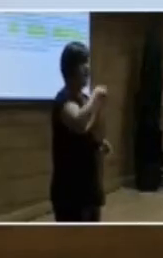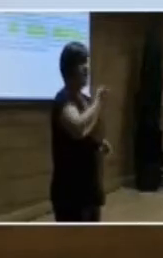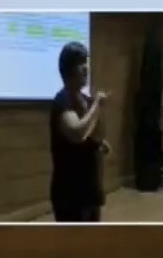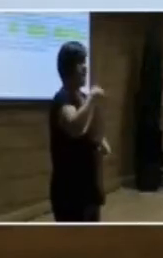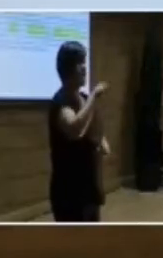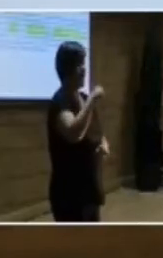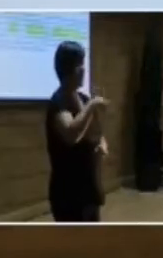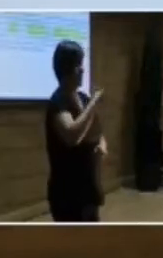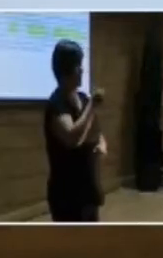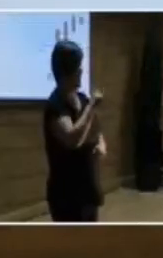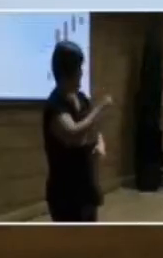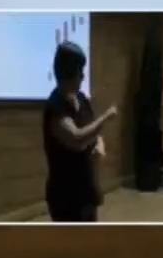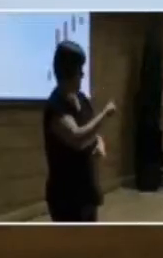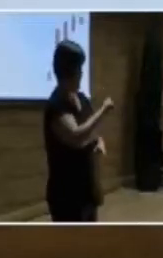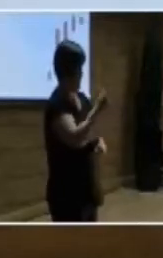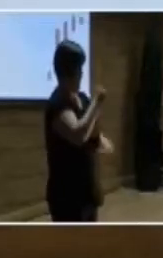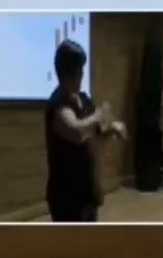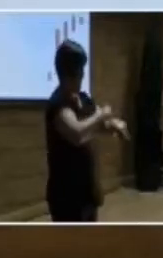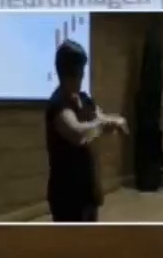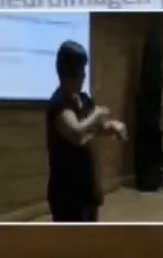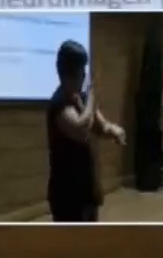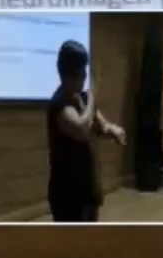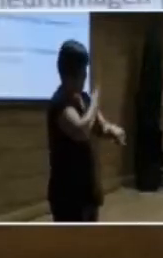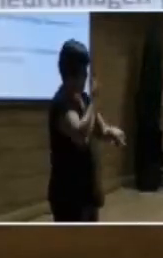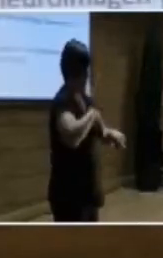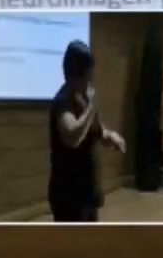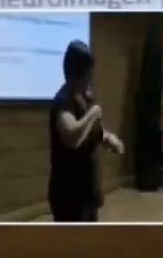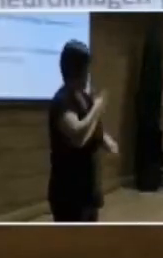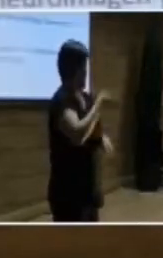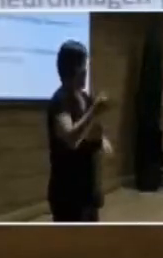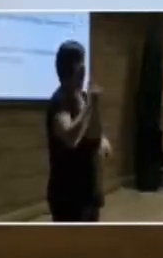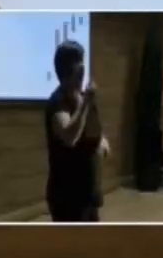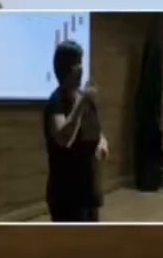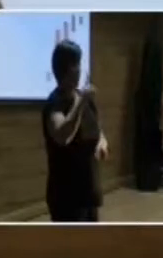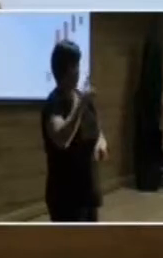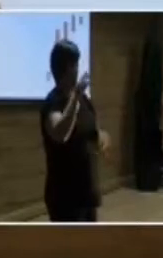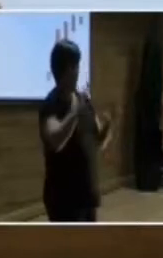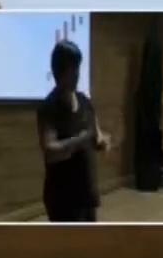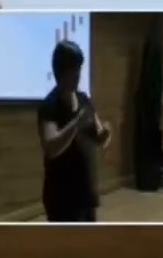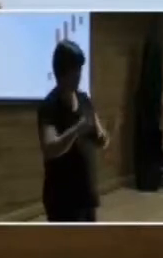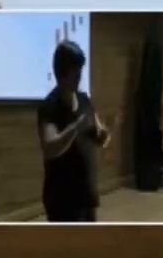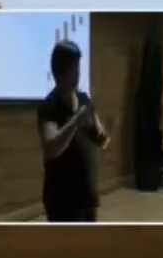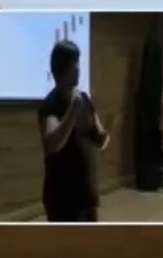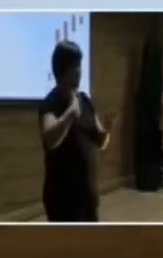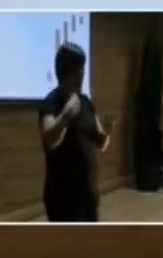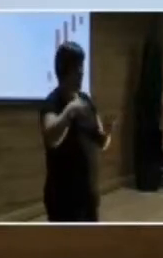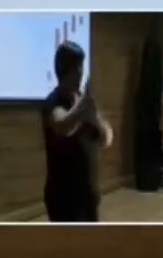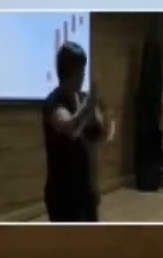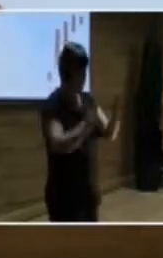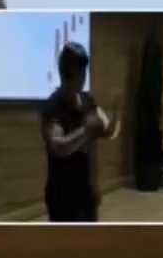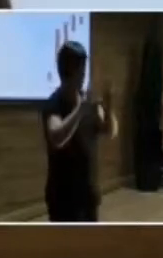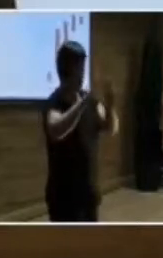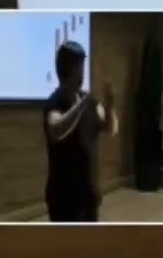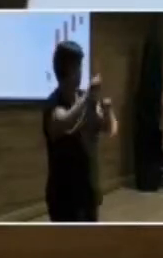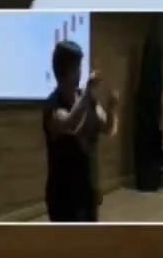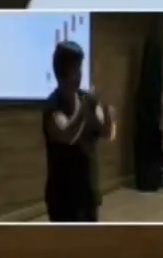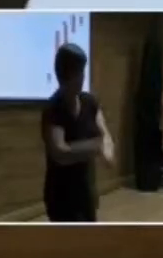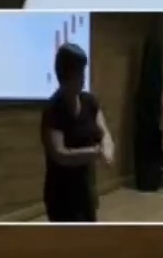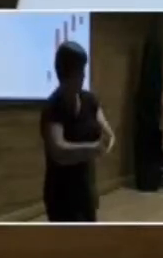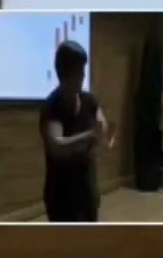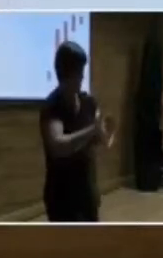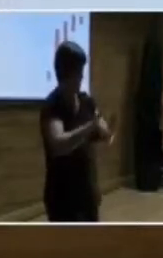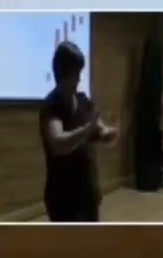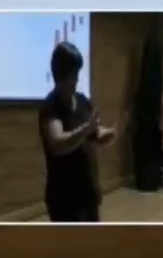el cuestionario AD8, que es un cuestionario, como su nombre indica, de 8 preguntas que responde